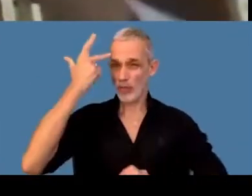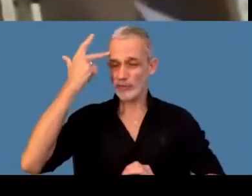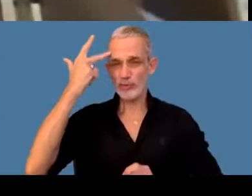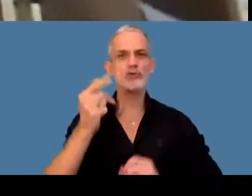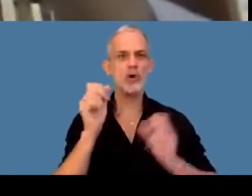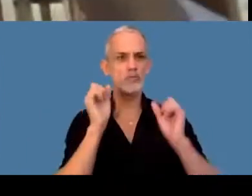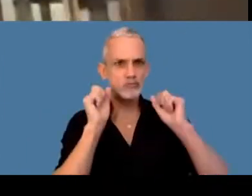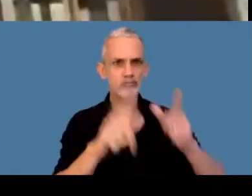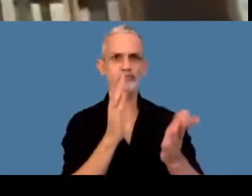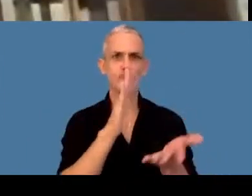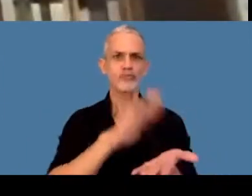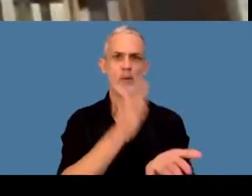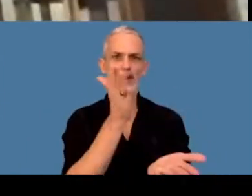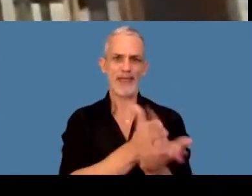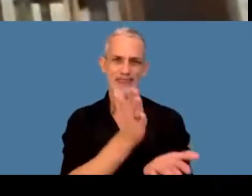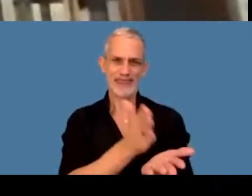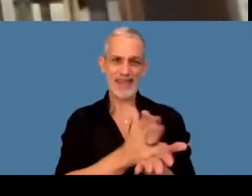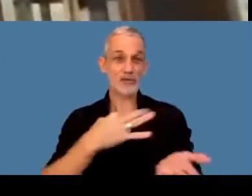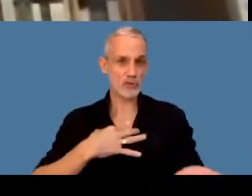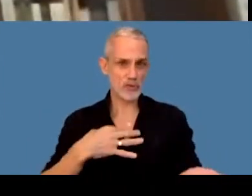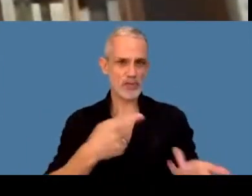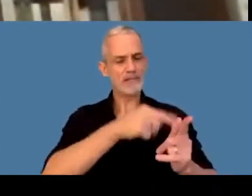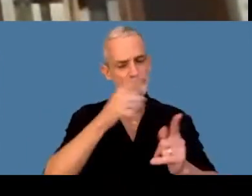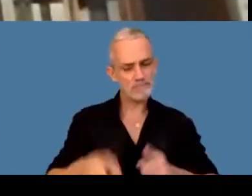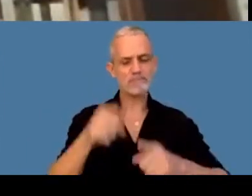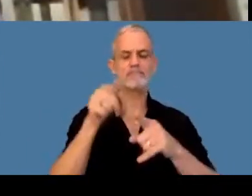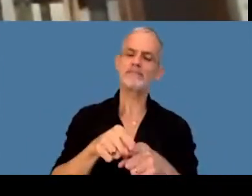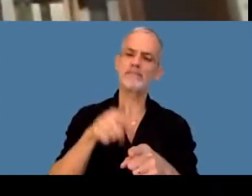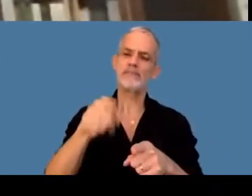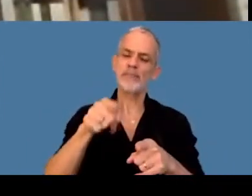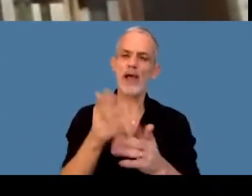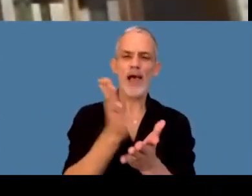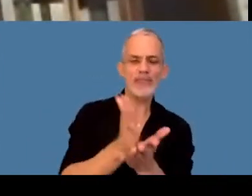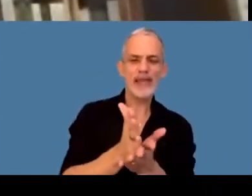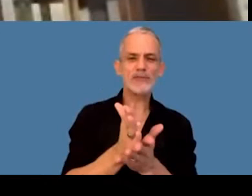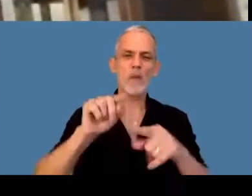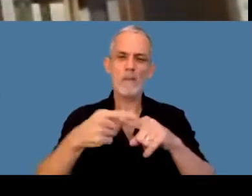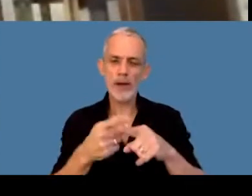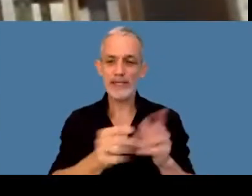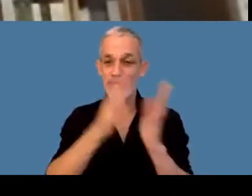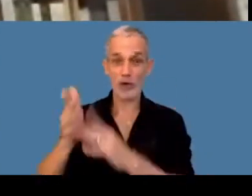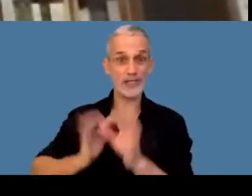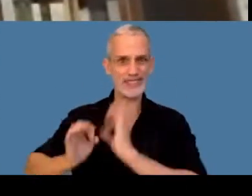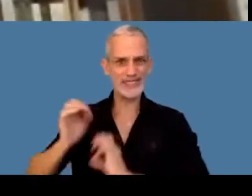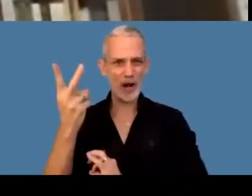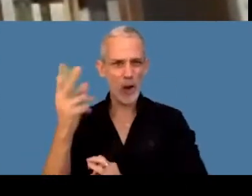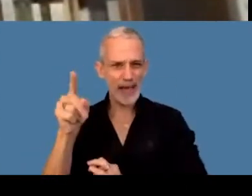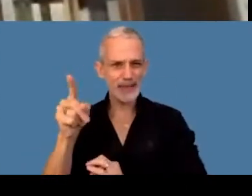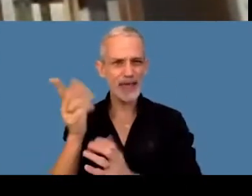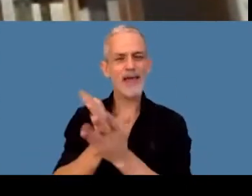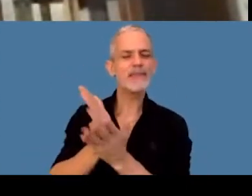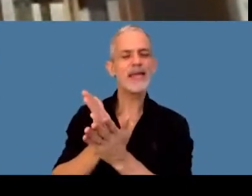civiles, el siglo XIX el siglo de los derechos políticos, y el siglo XX el siglo de los